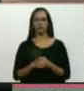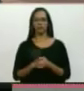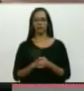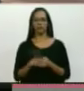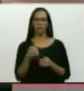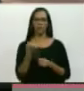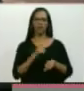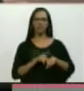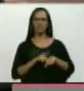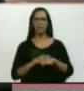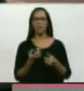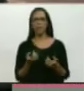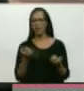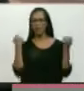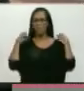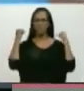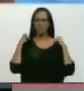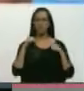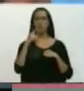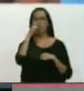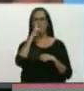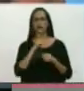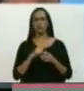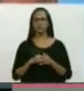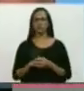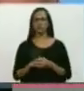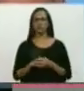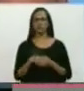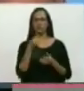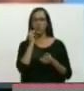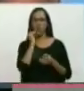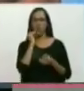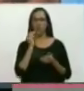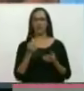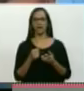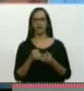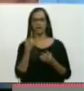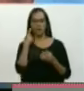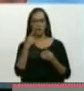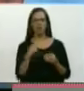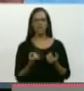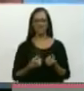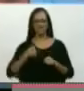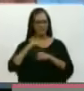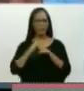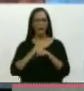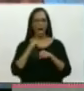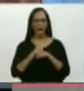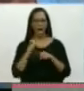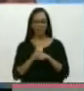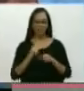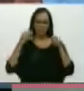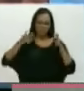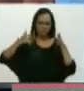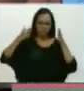tiempo tienes practicando? Un año. ¿Qué representan año. Estos chamos para ti? Estos chamitos que yo que está pero trabajando con ellos ahí